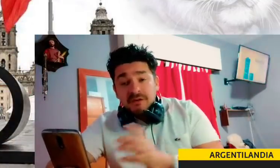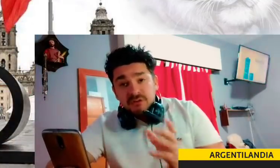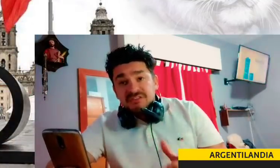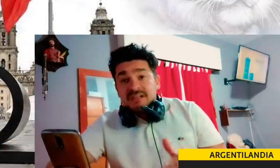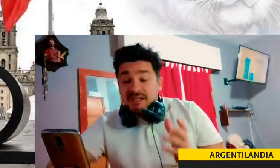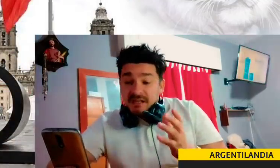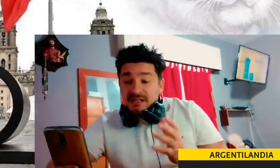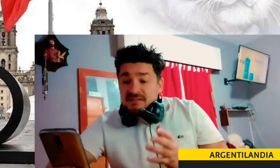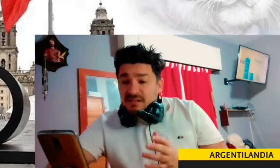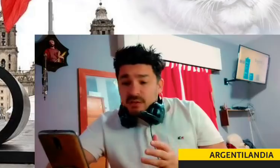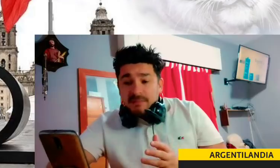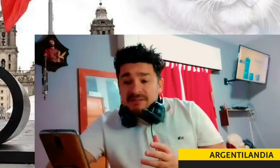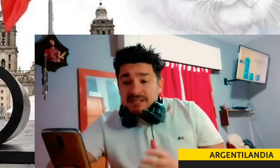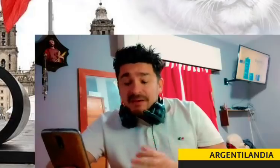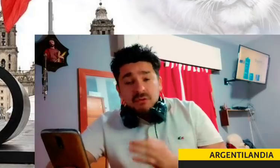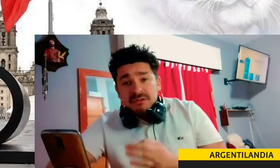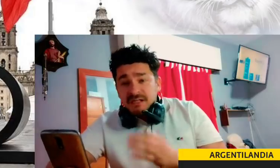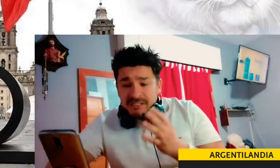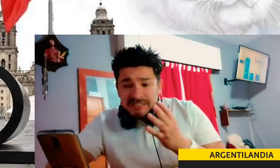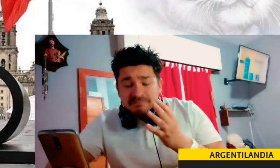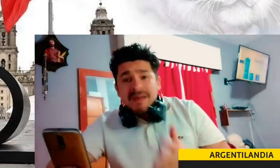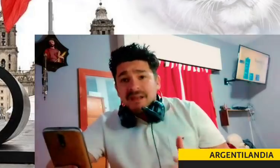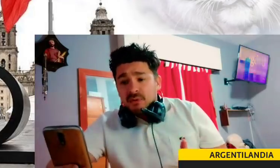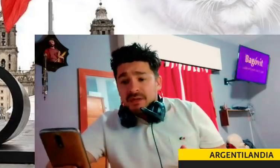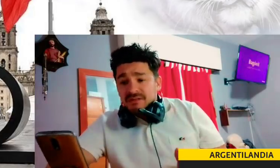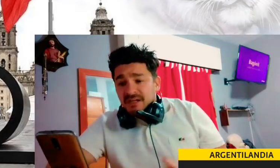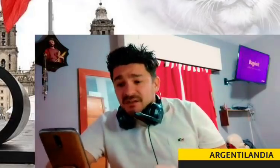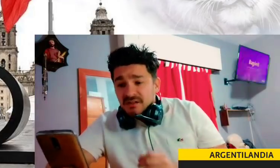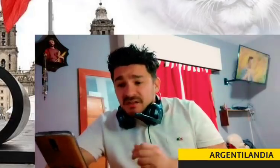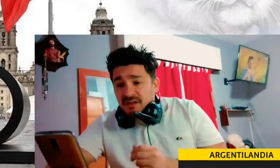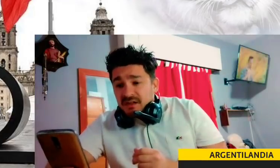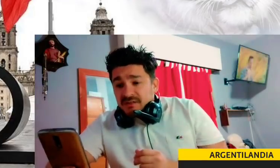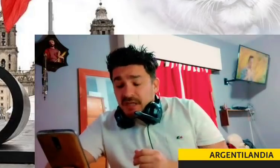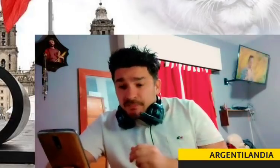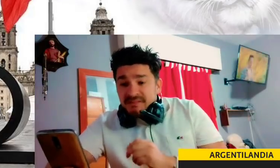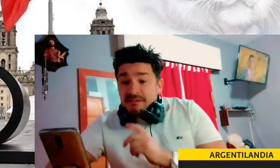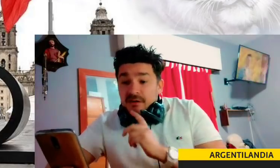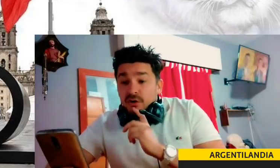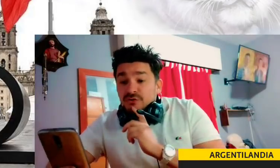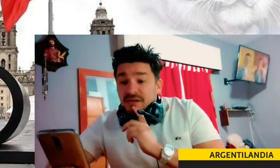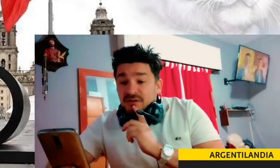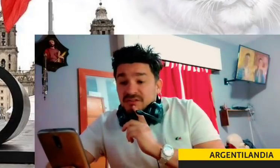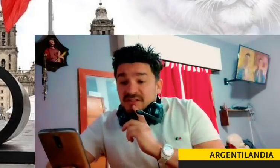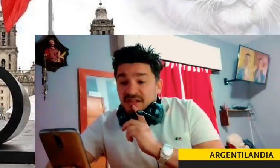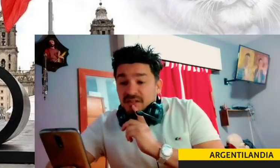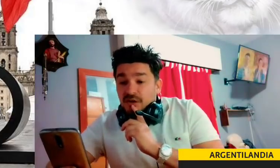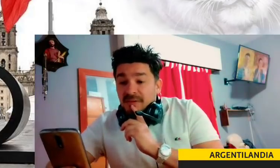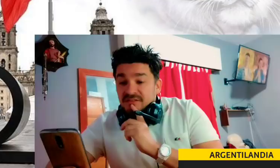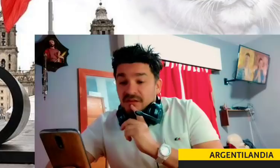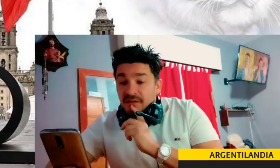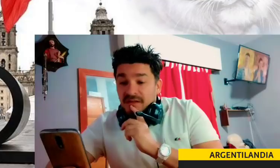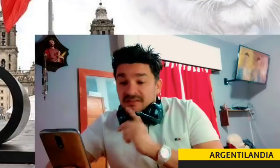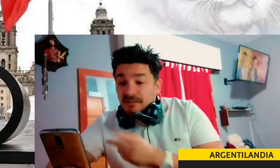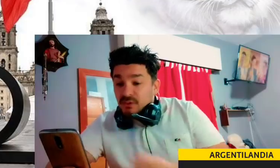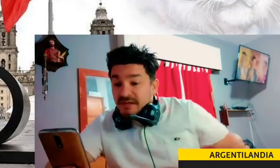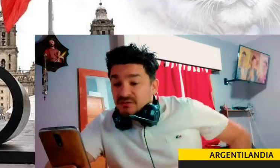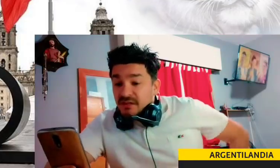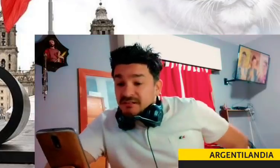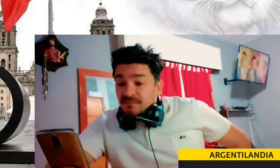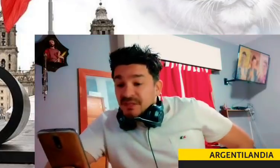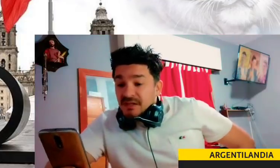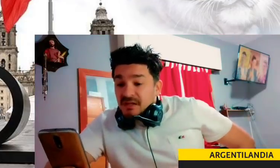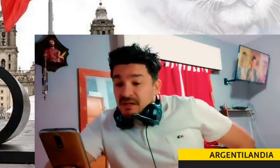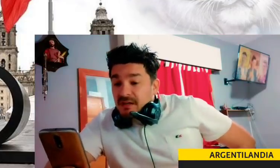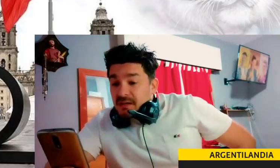López Obrador va a dar una noticia que seguramente les va a gustar y más de la cuenta, ¿no? Después también otra noticia que dijo Marcelo Ebrard hace